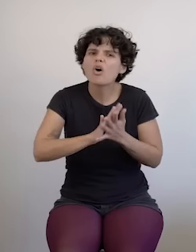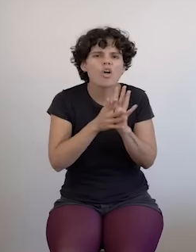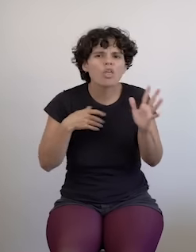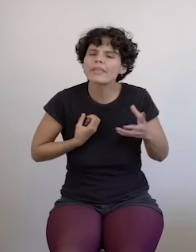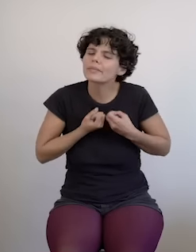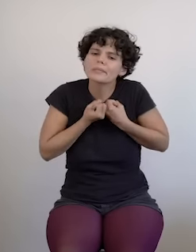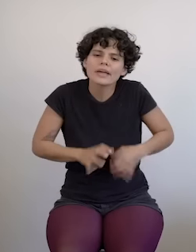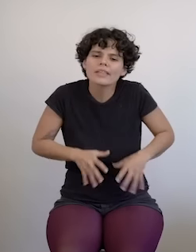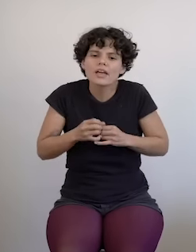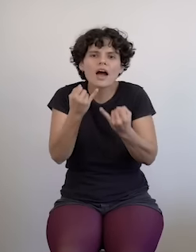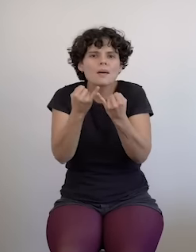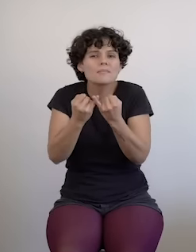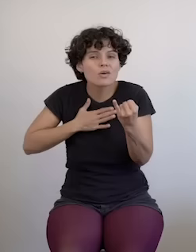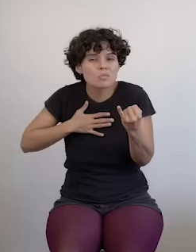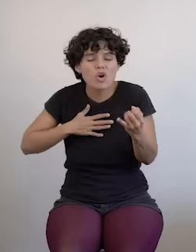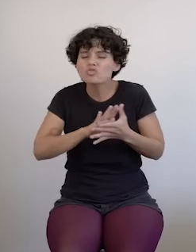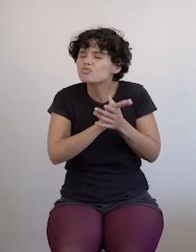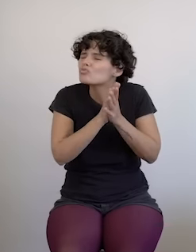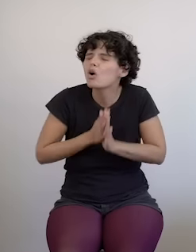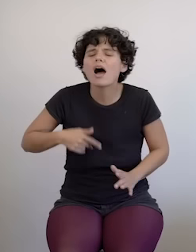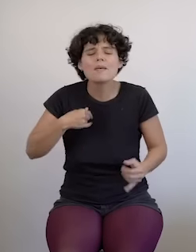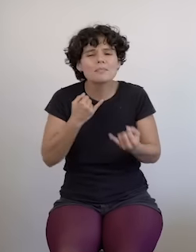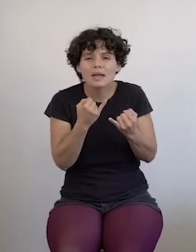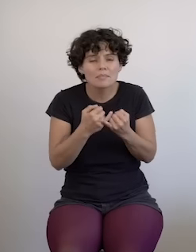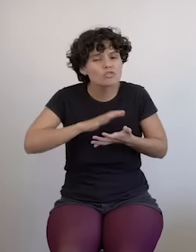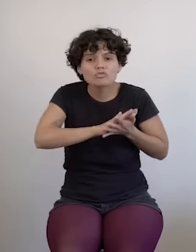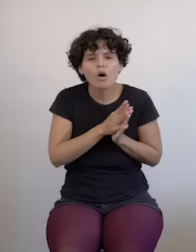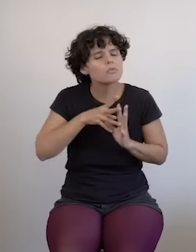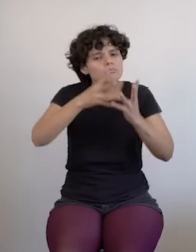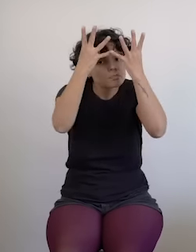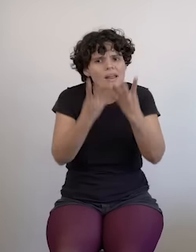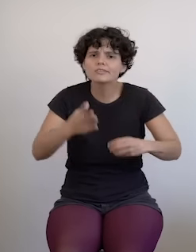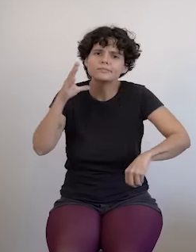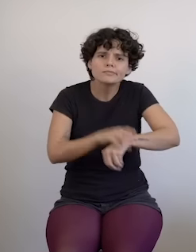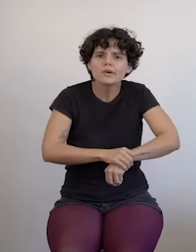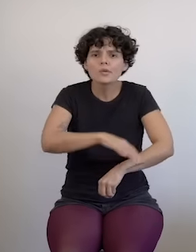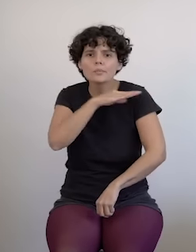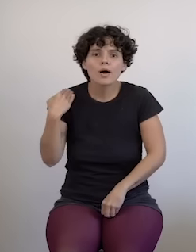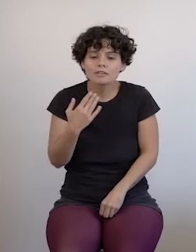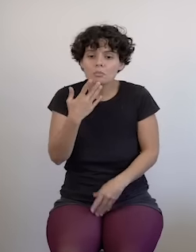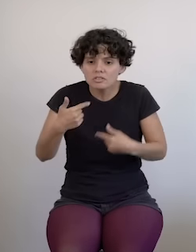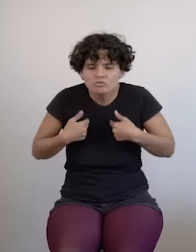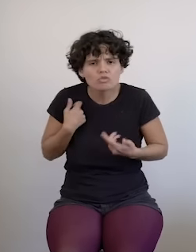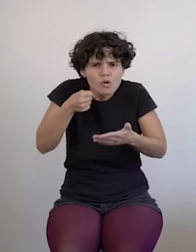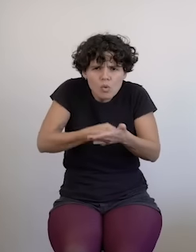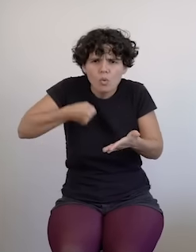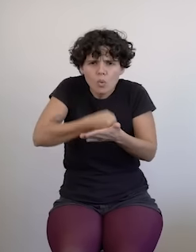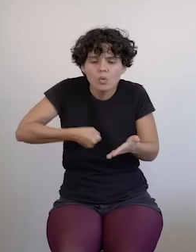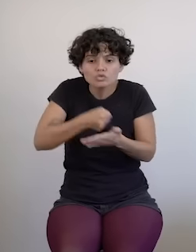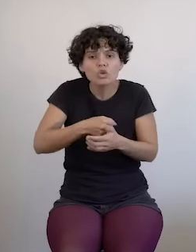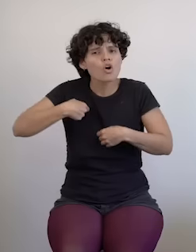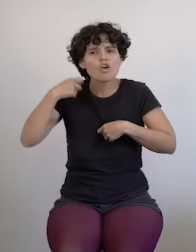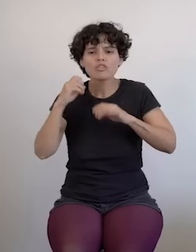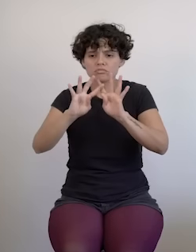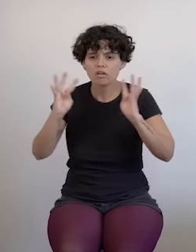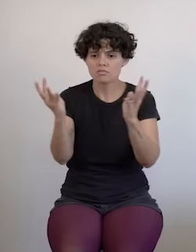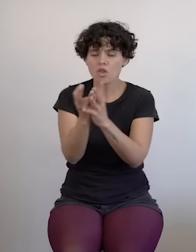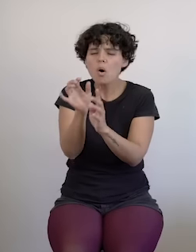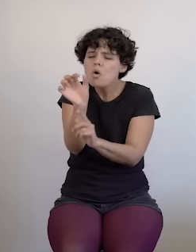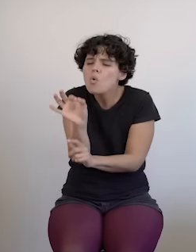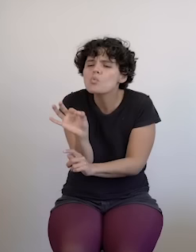de la casa de menores, toda se perdió, hermano. Tengo a todos mis amigos que yo conocía, todos presos y muertos, hermano. Fui el único, por eso yo agradezco tanto a Dios,